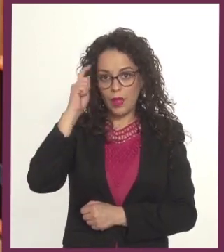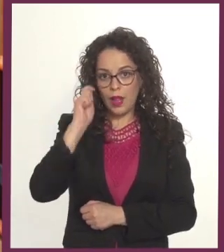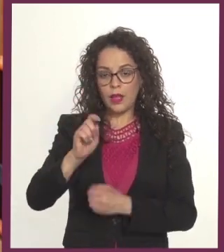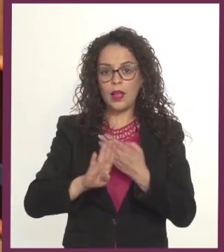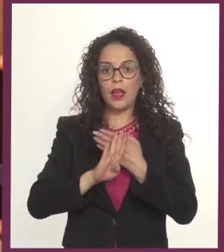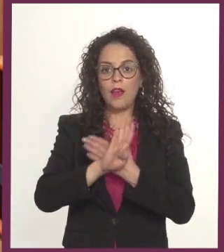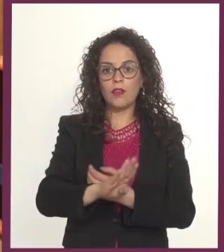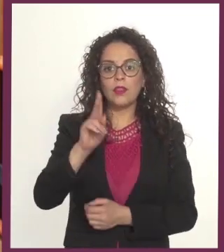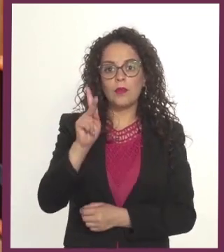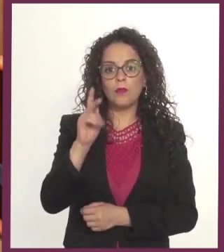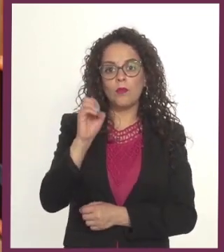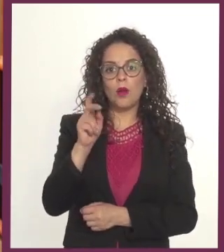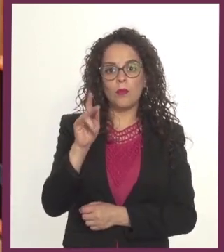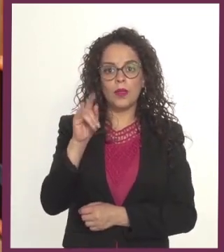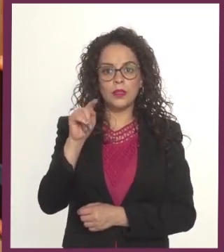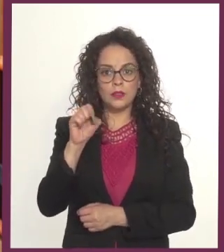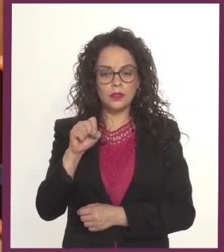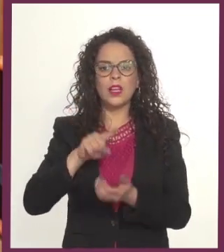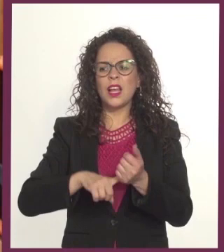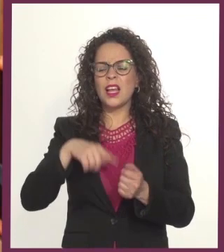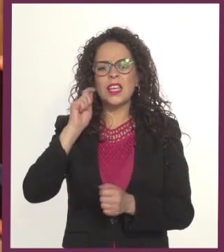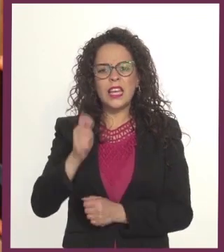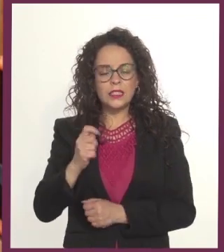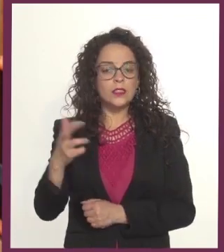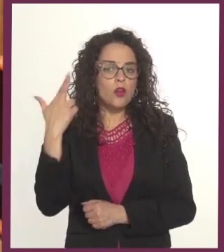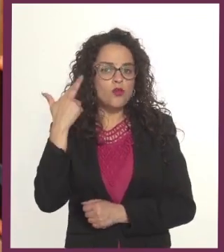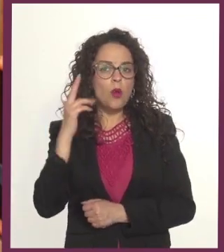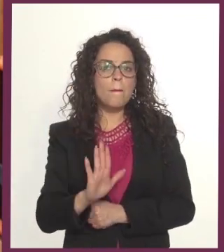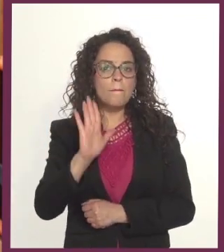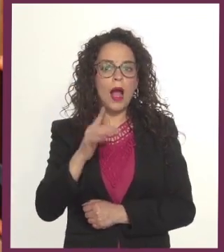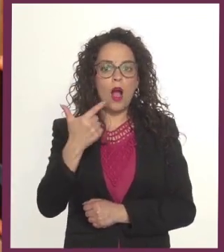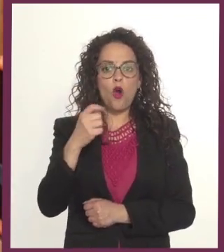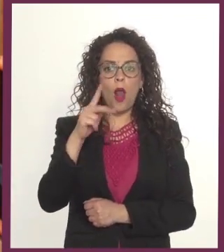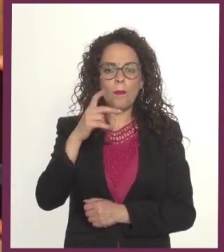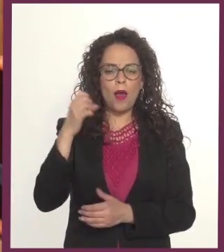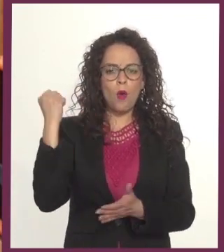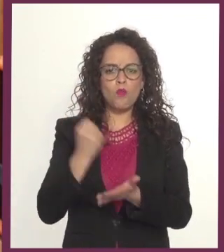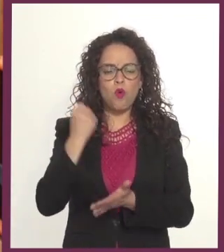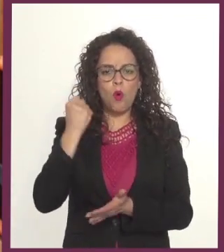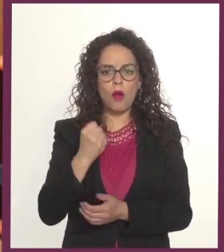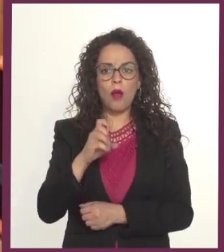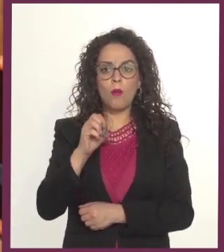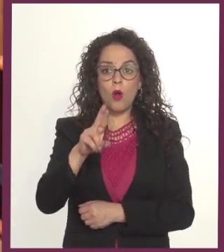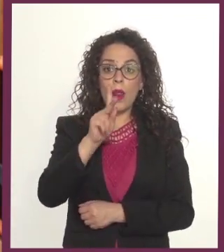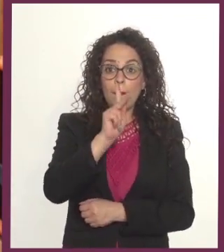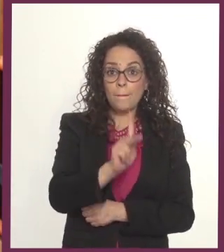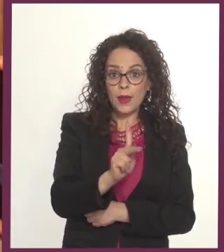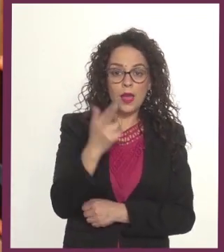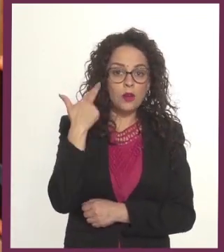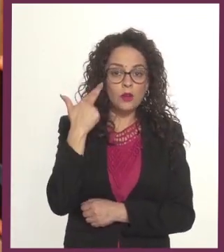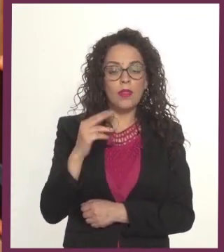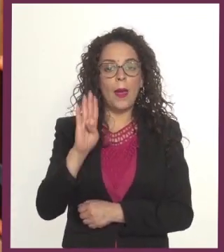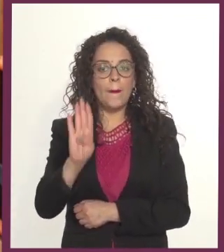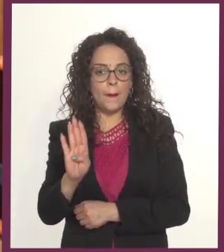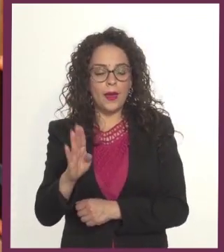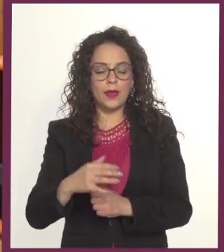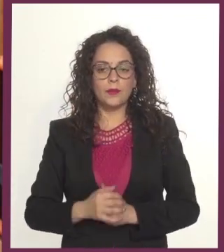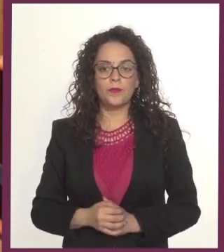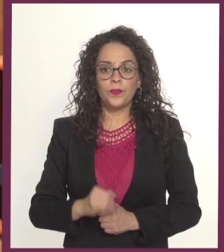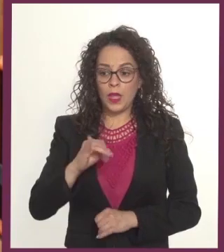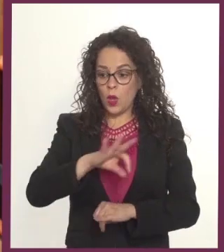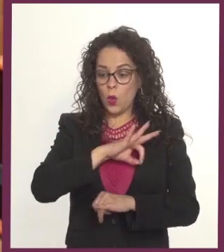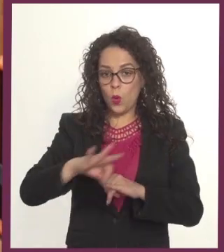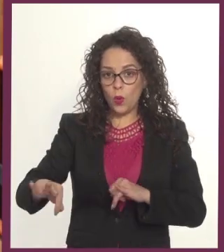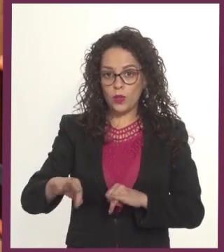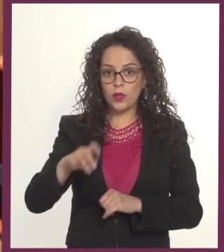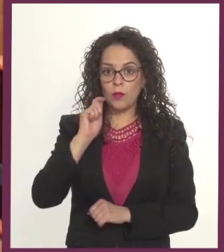evitar los llamados poppings, que son sonidos parecidos a un golpe producidos por la P y la B. Y por